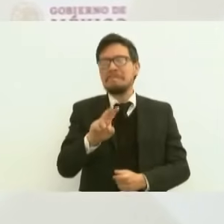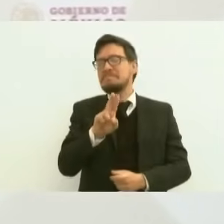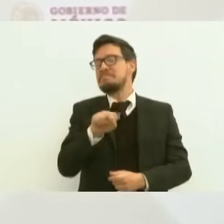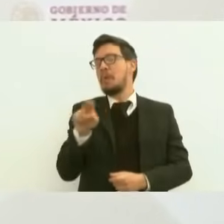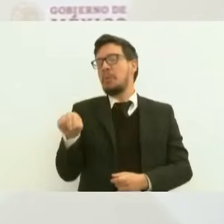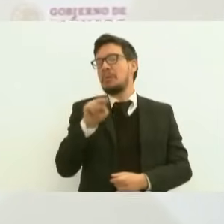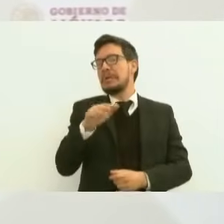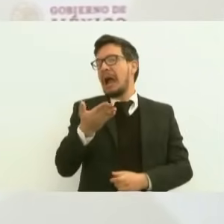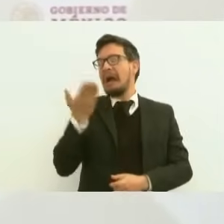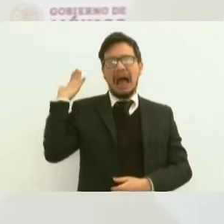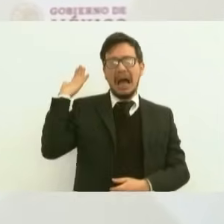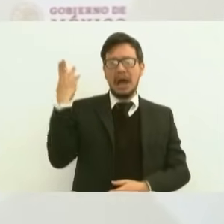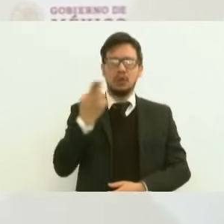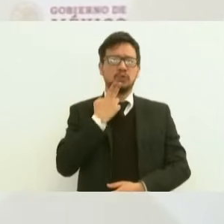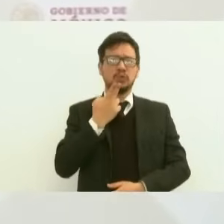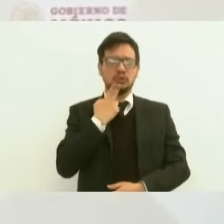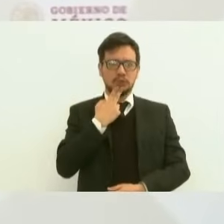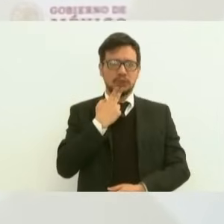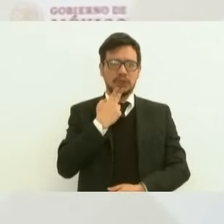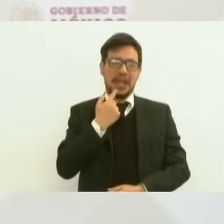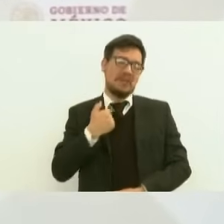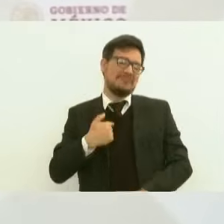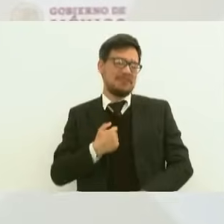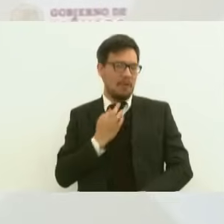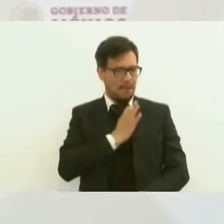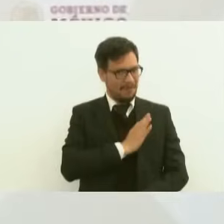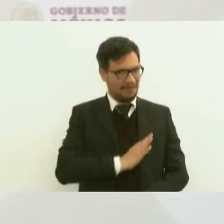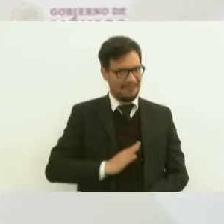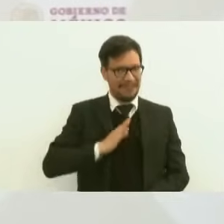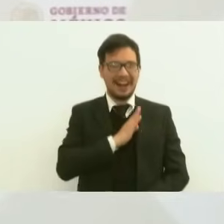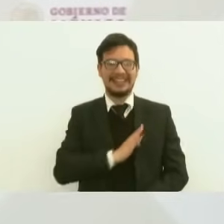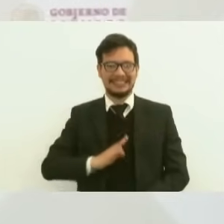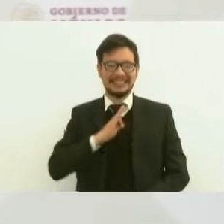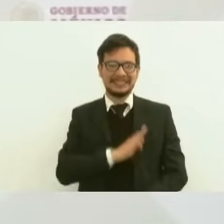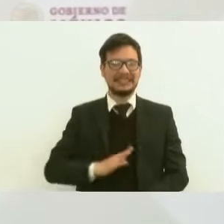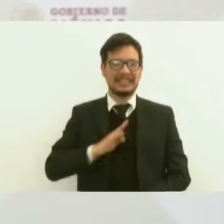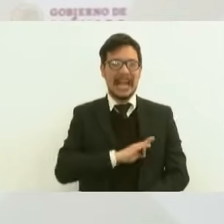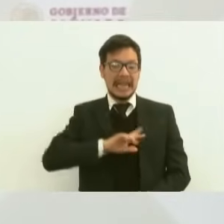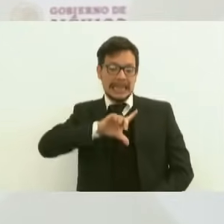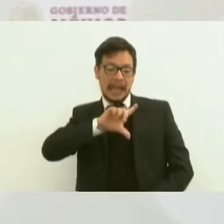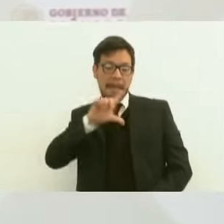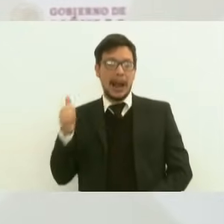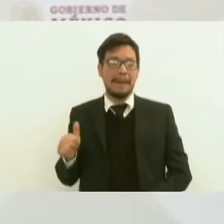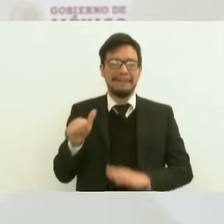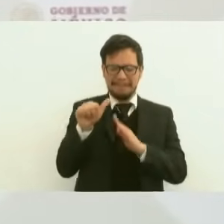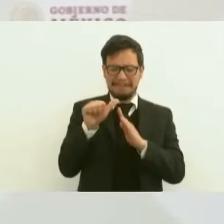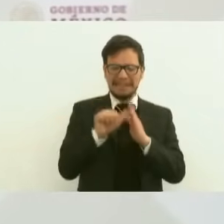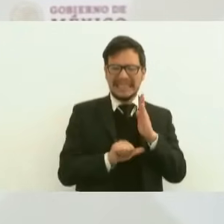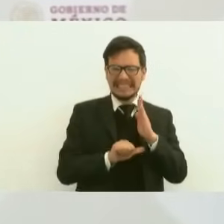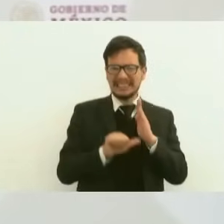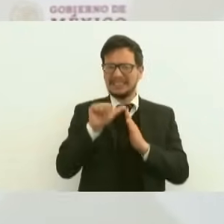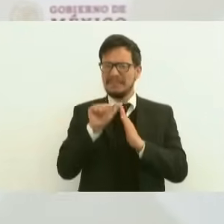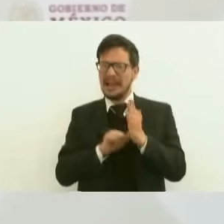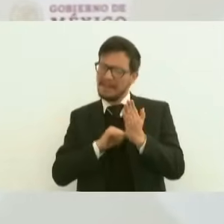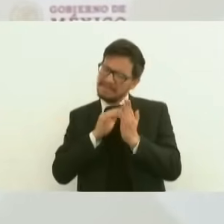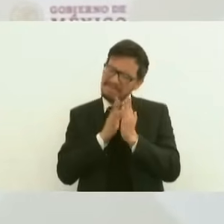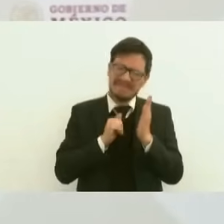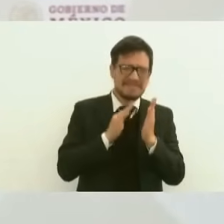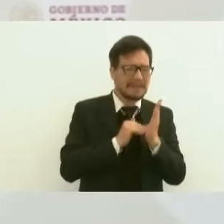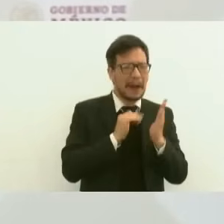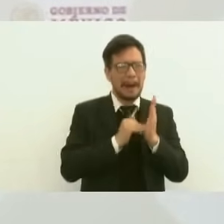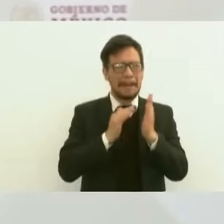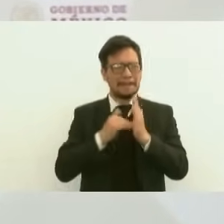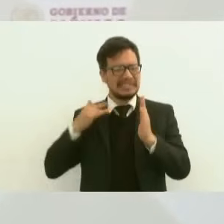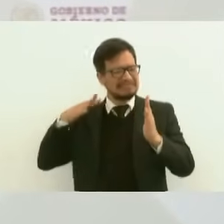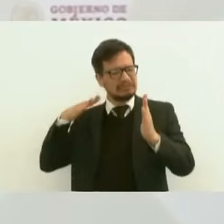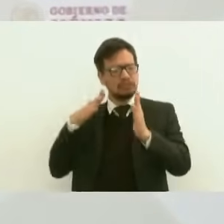usadas. Me alegra poder decir que después de varios meses de trámites legales, hoy